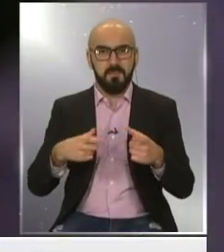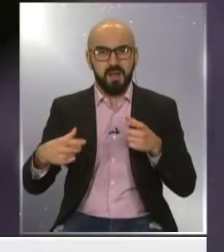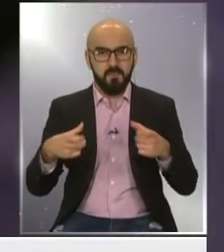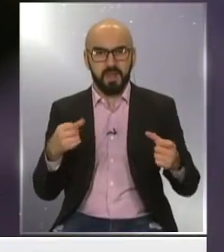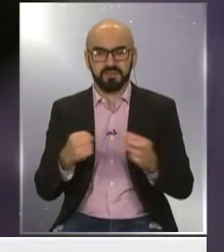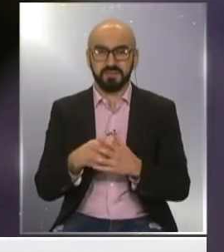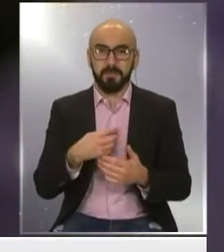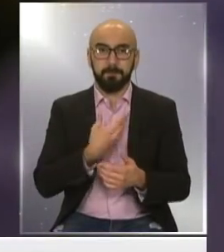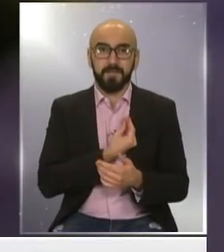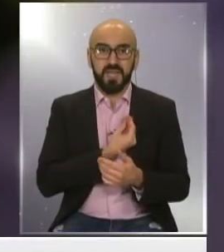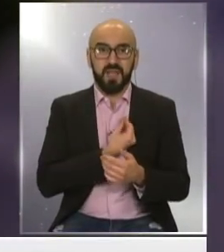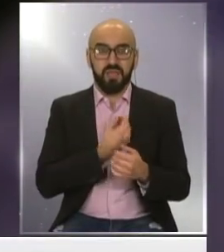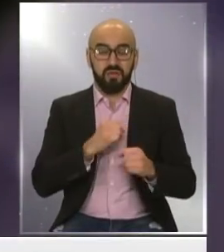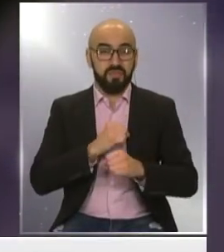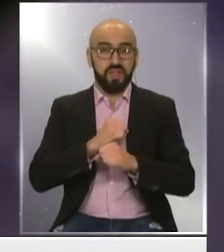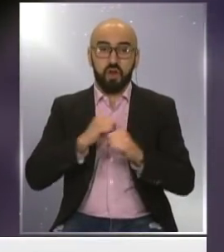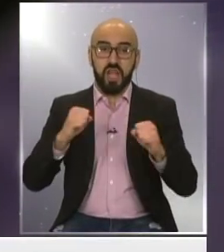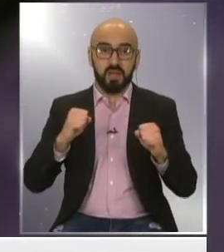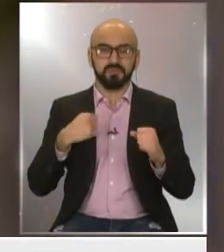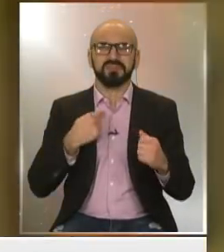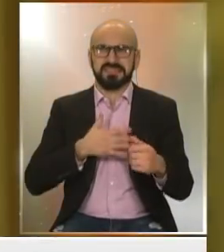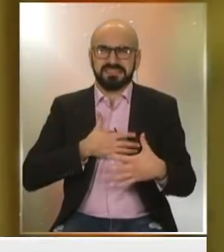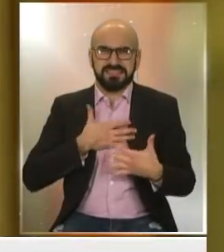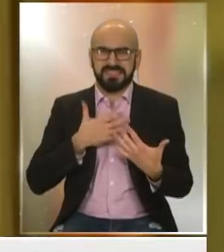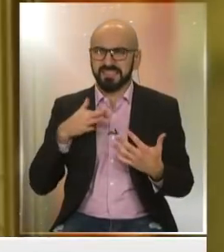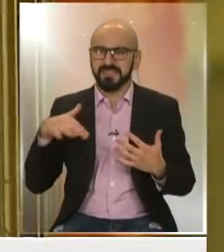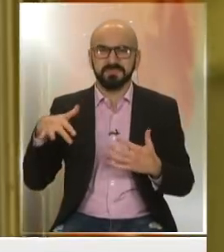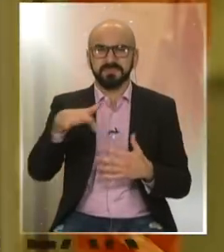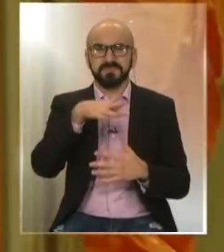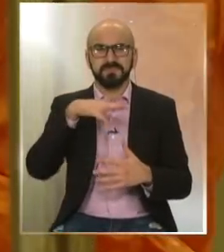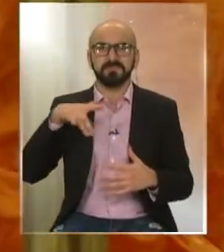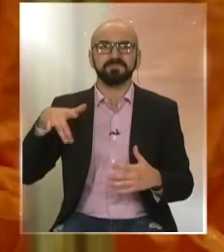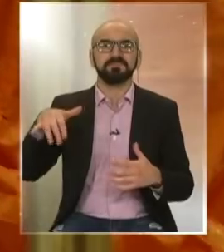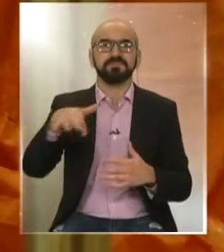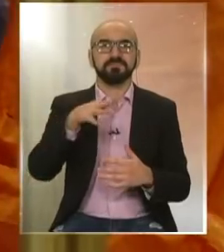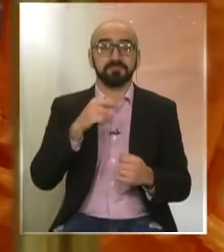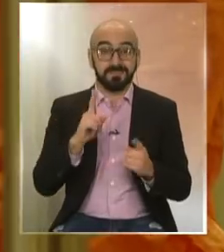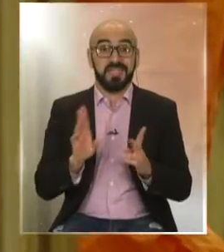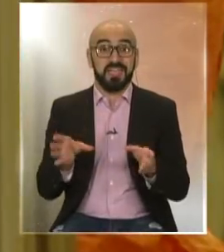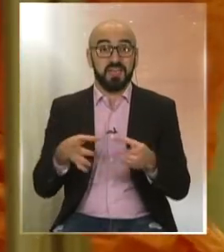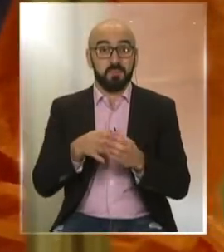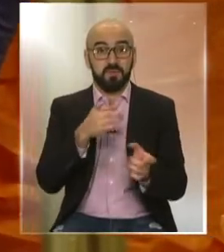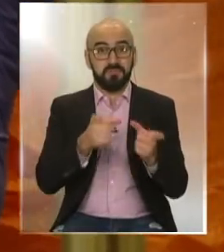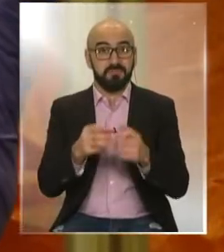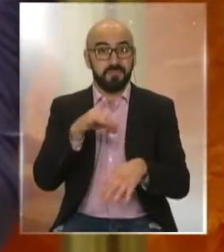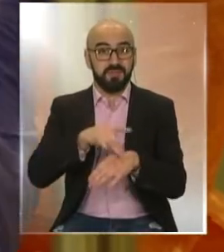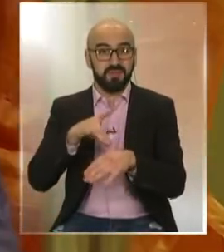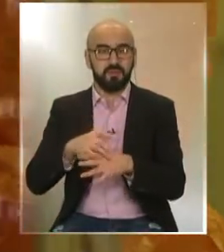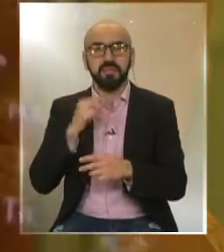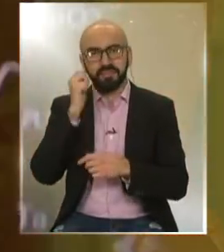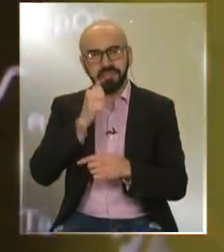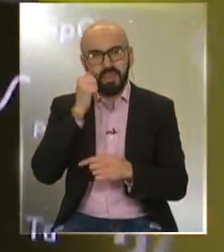del colapso se siente en el aire. Pese a esto, los equipos médicos siguen día a día